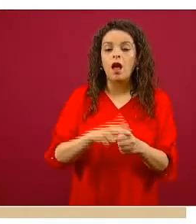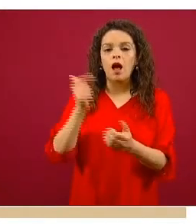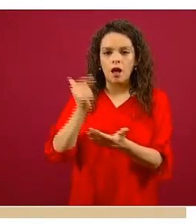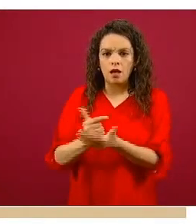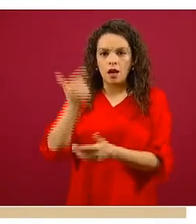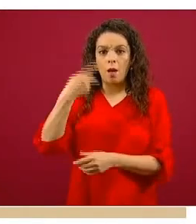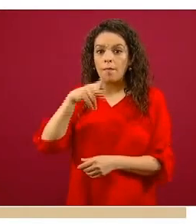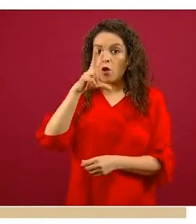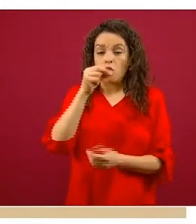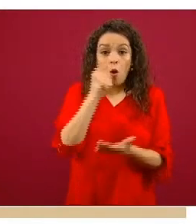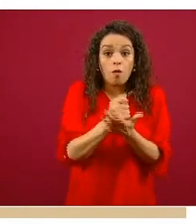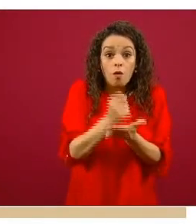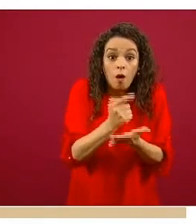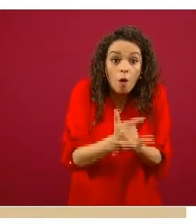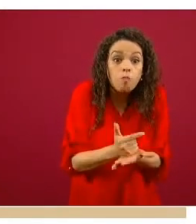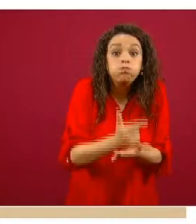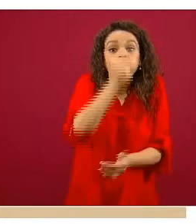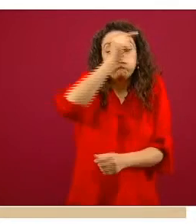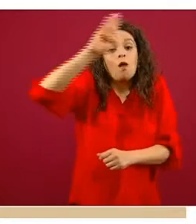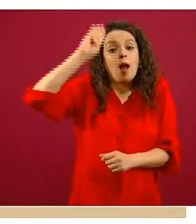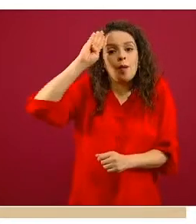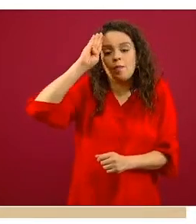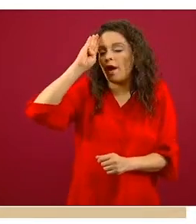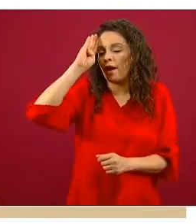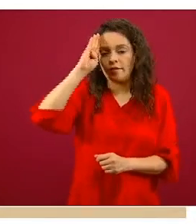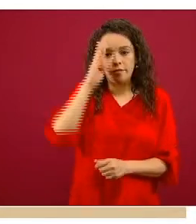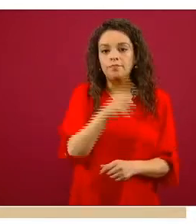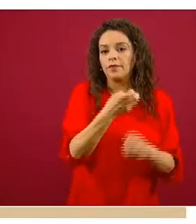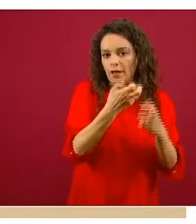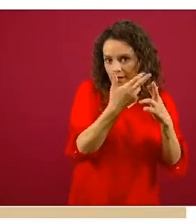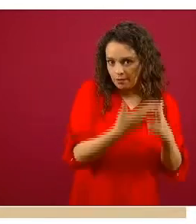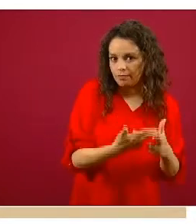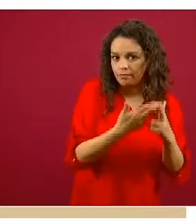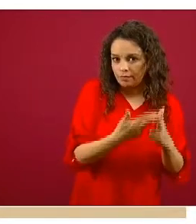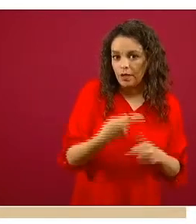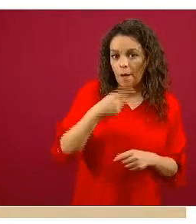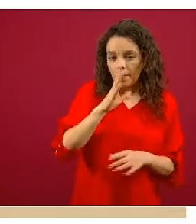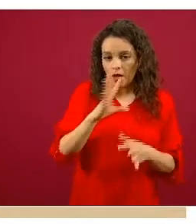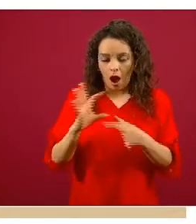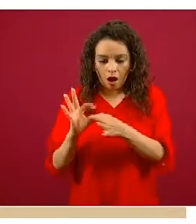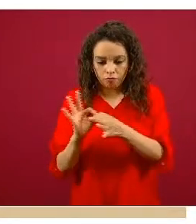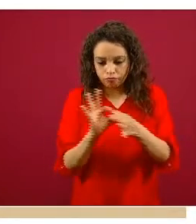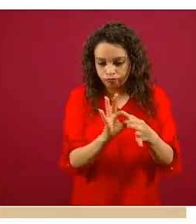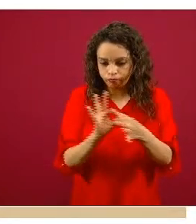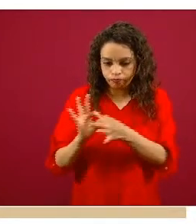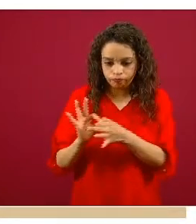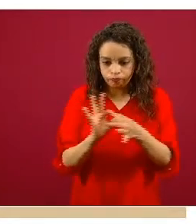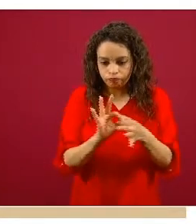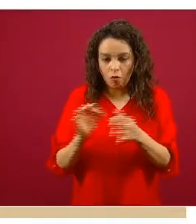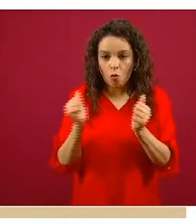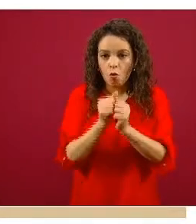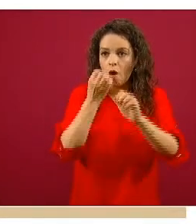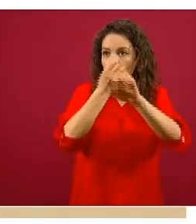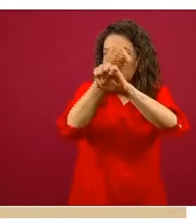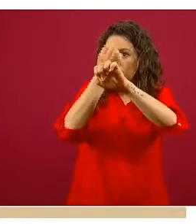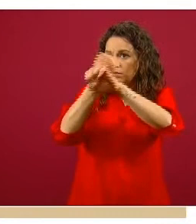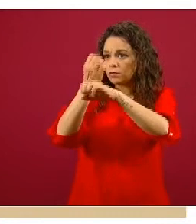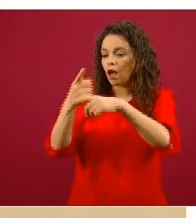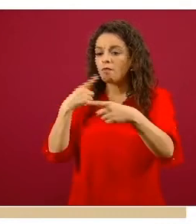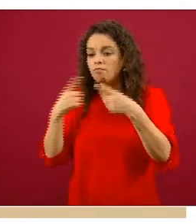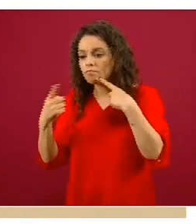aquí todavía hay una buena disponibilidad, pero ya se está trabajando de la mano del Estado, todas las